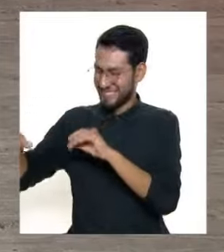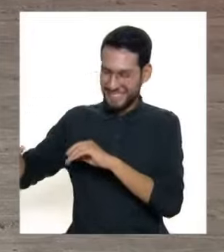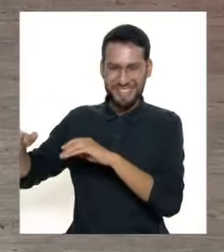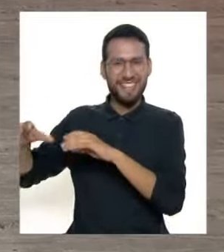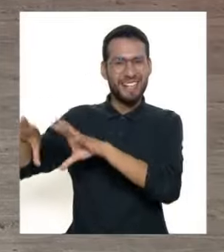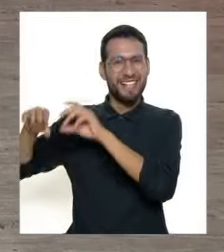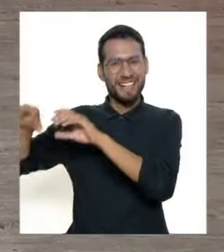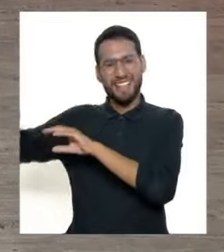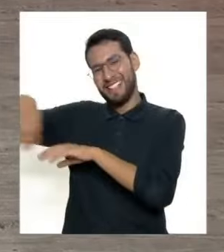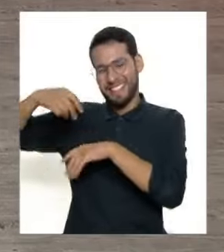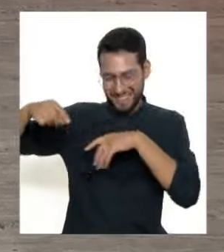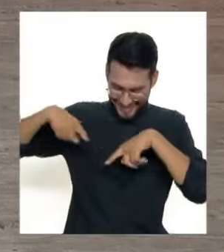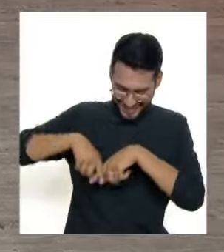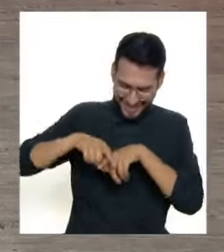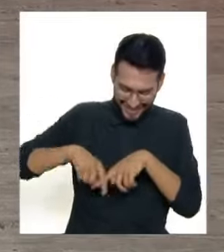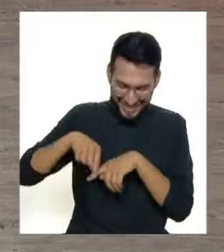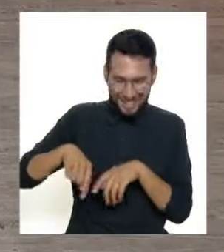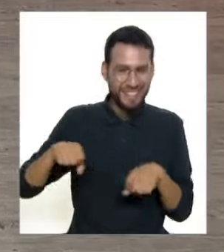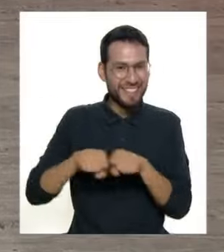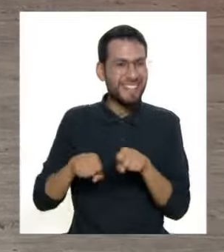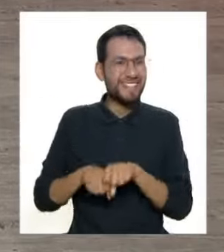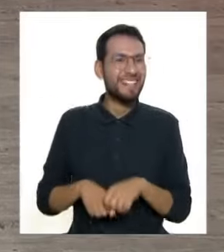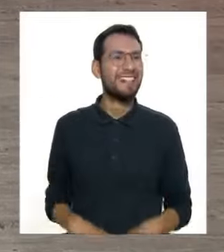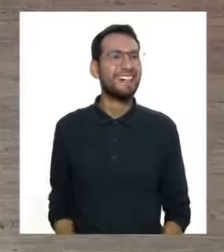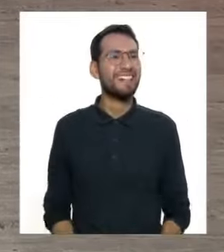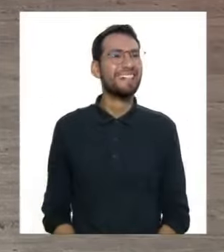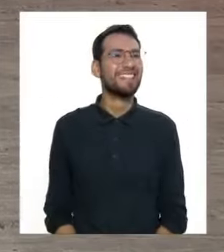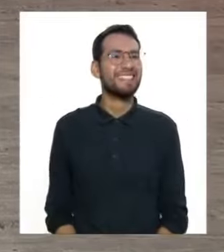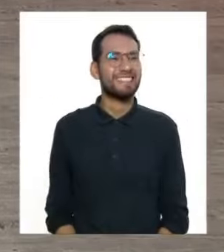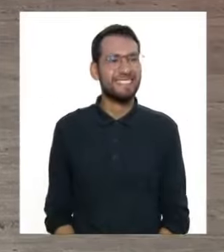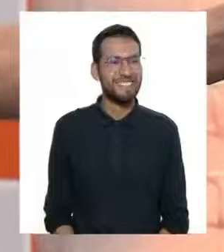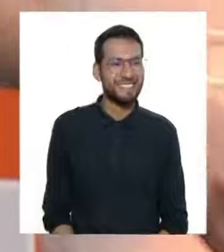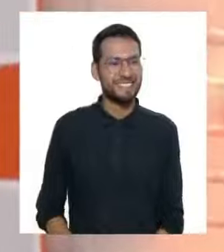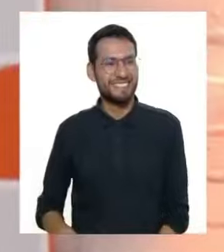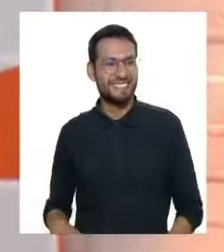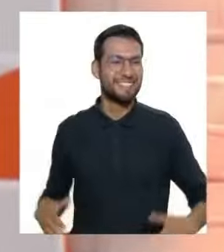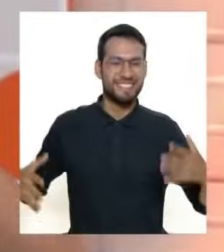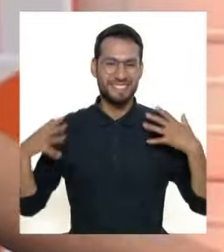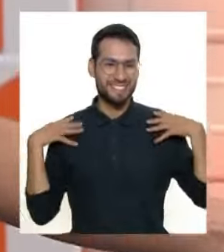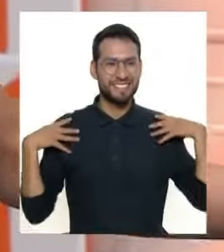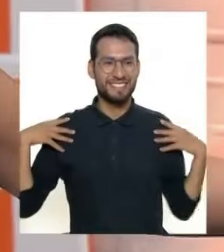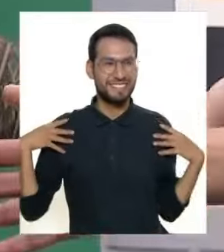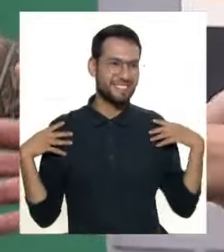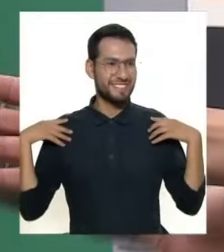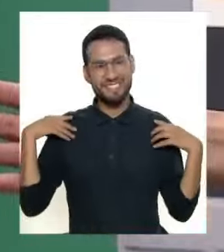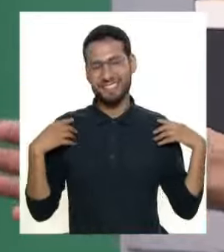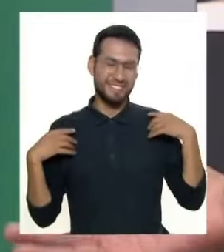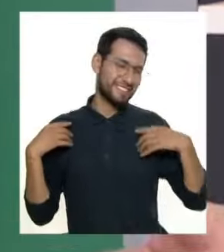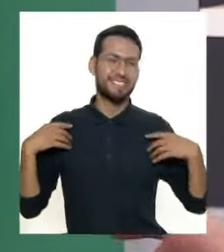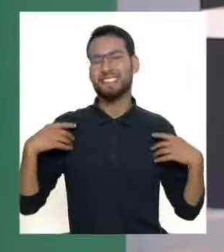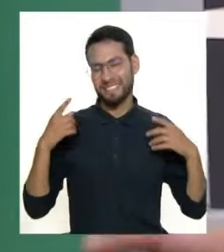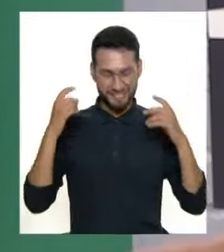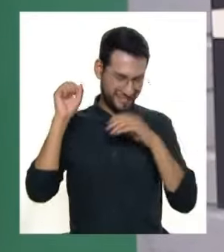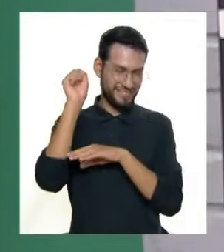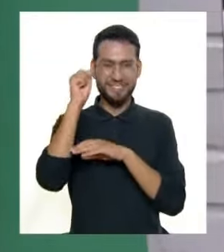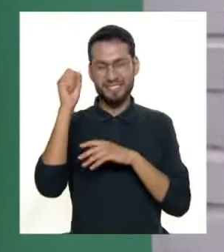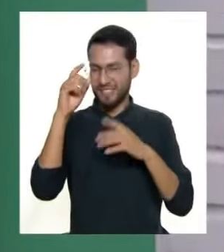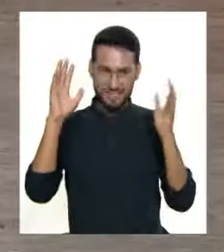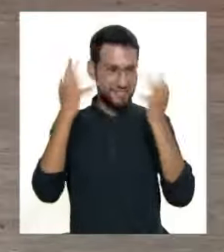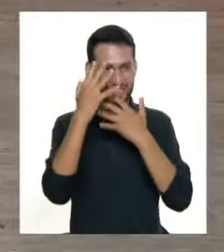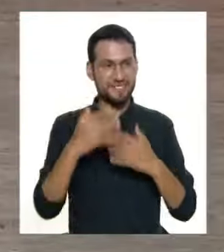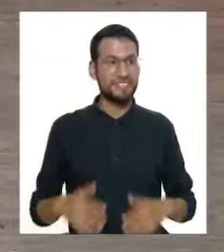ponerla. ¿Qué dice? ¿Qué dice? Cintura. Cintura, cuello, hombros, personaje, ojos